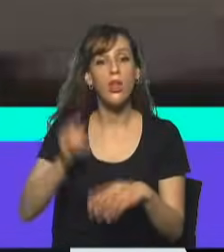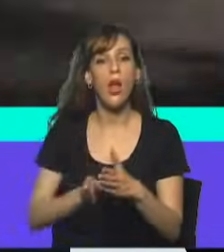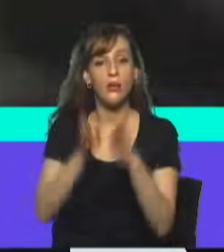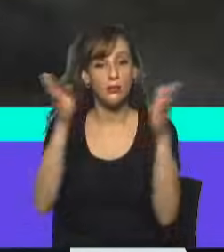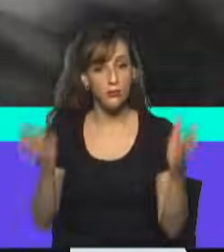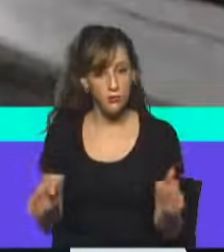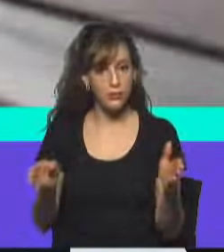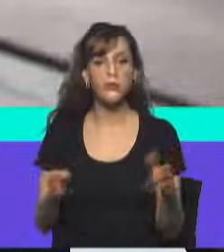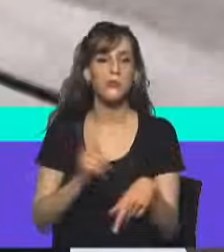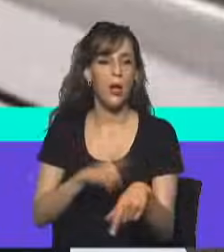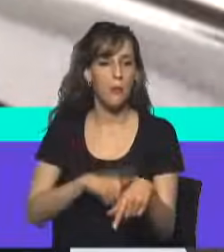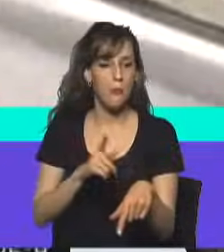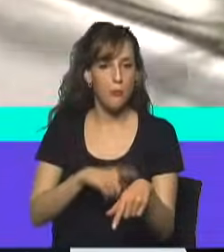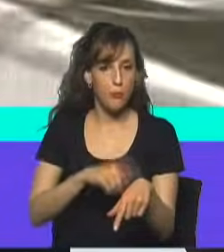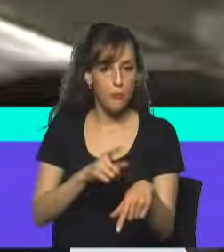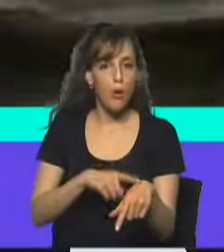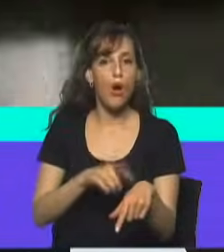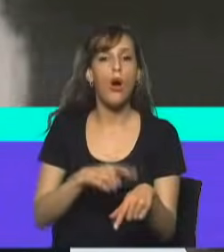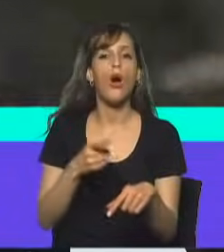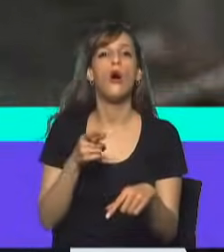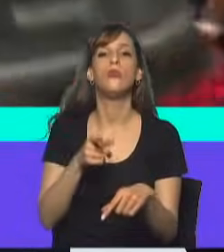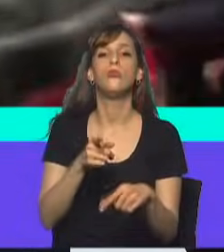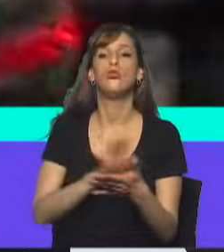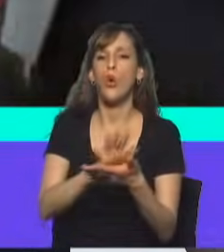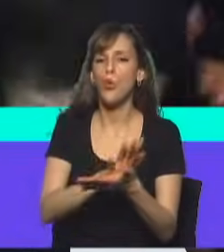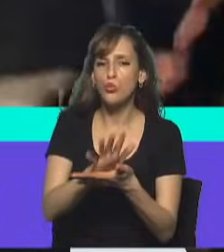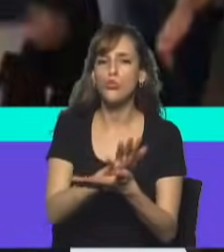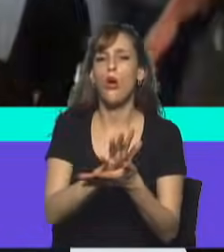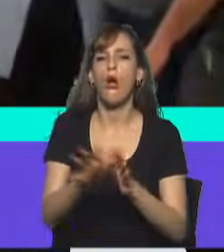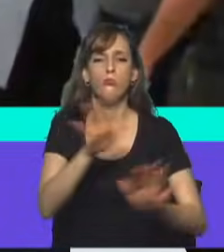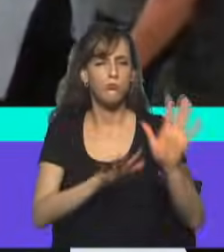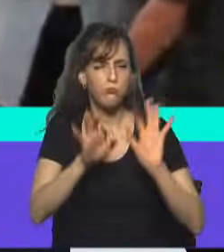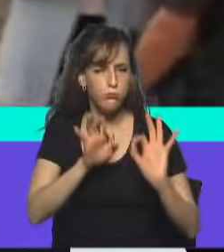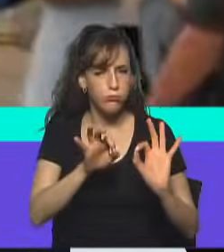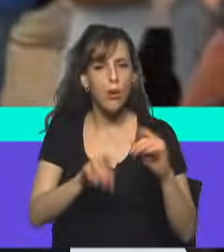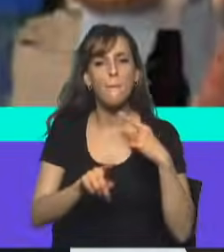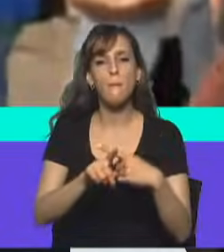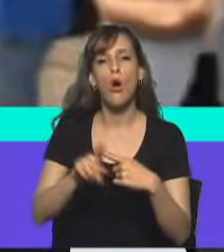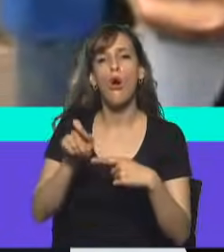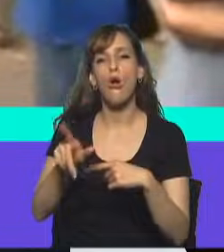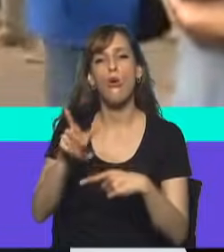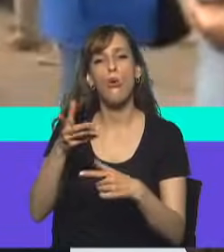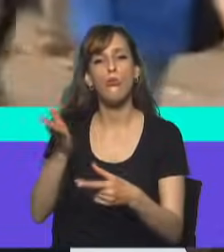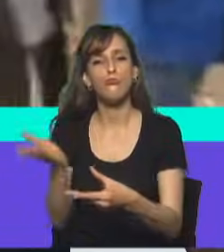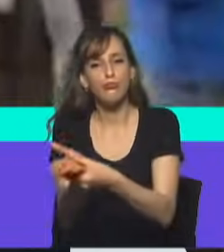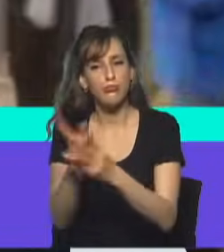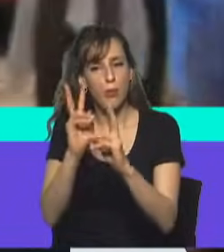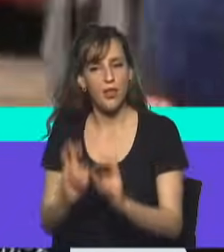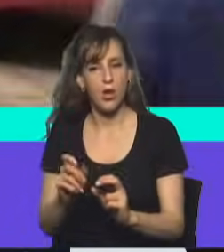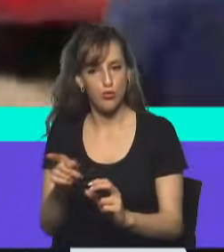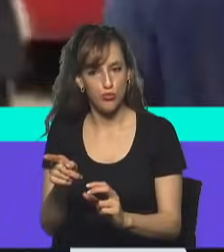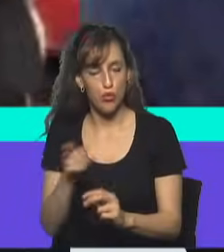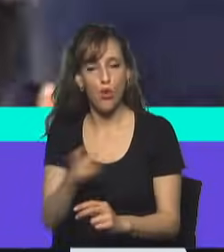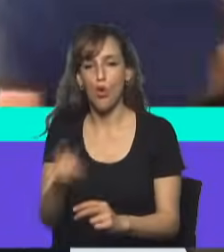la situación procesal del expresidente Mauricio Macri. Esa fecha nos sitúa entre 3 y 4 días después de